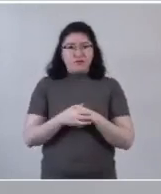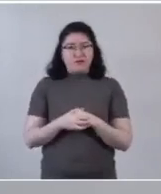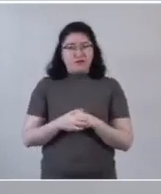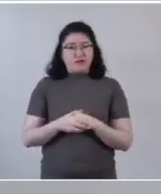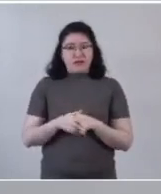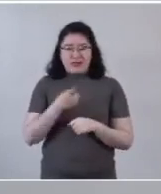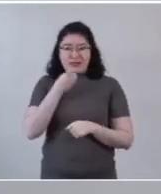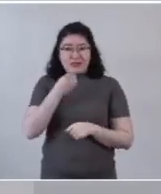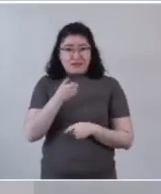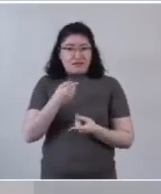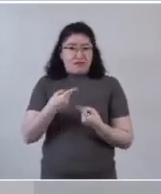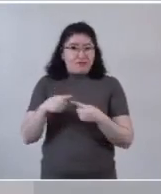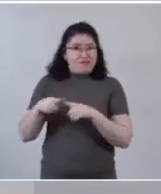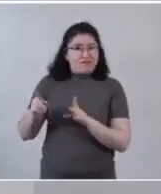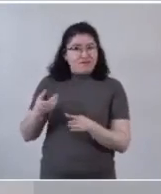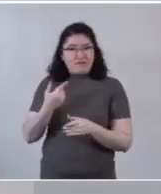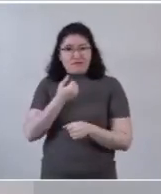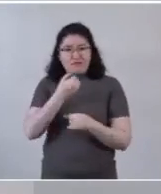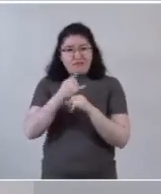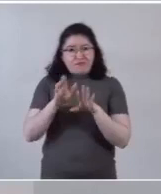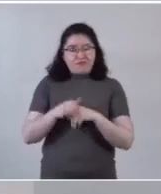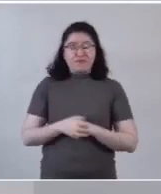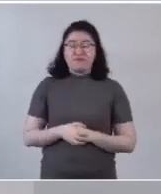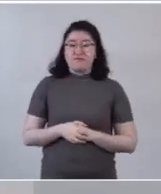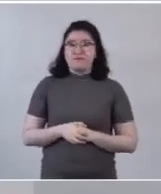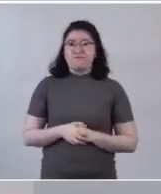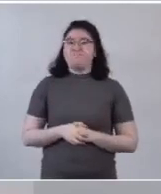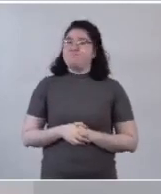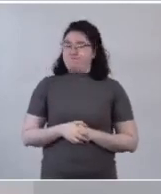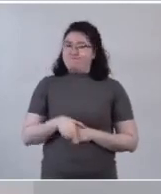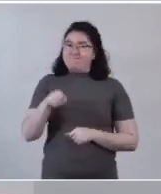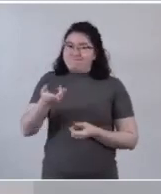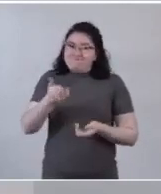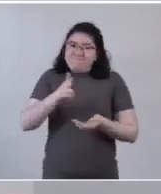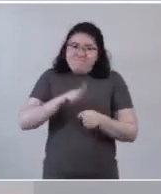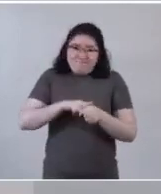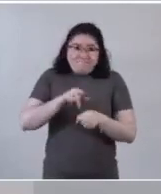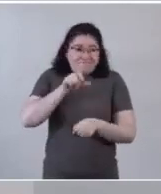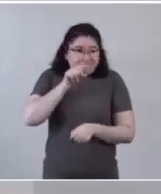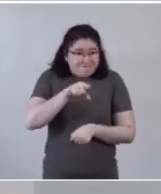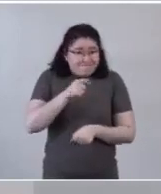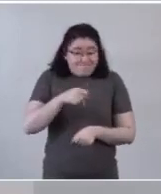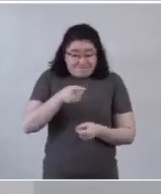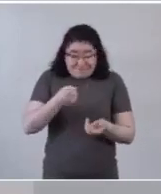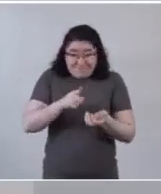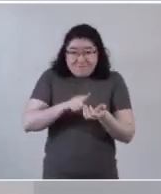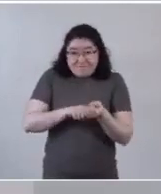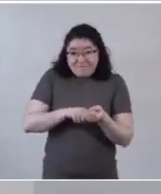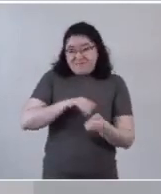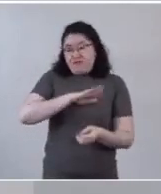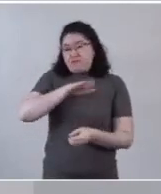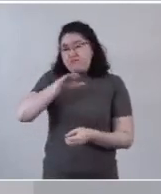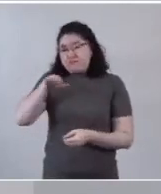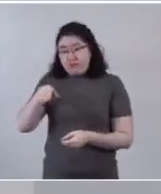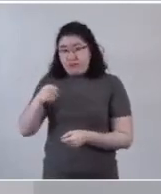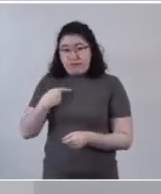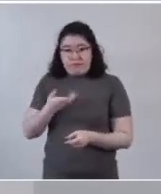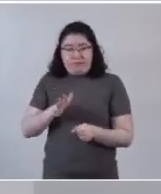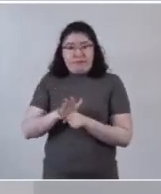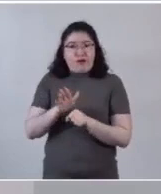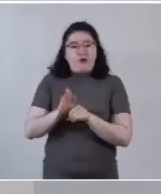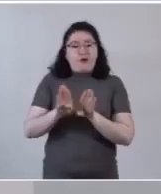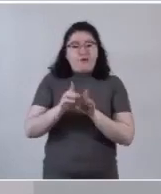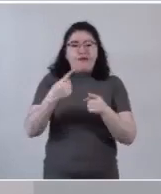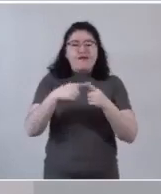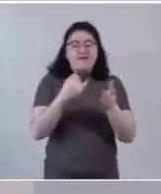Hay decesos en los hospitales, pero la determinación de si es por COVID-19 o no es por COVID-19 lo define un